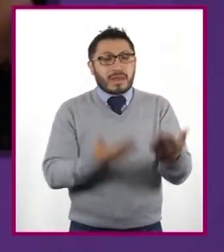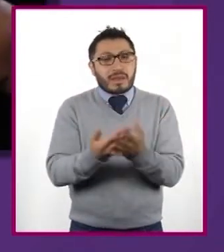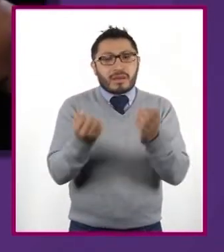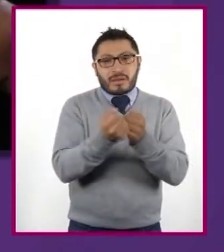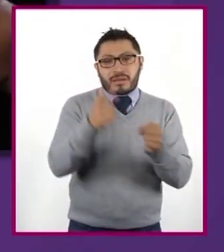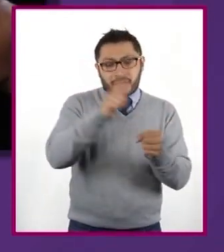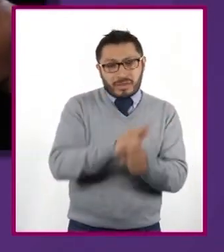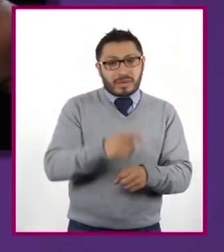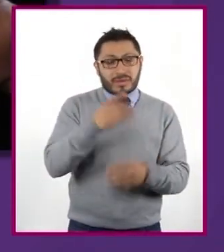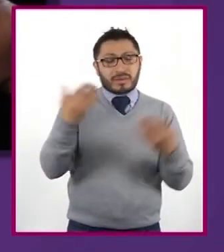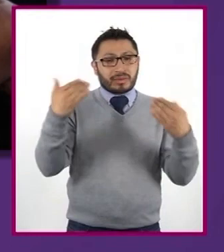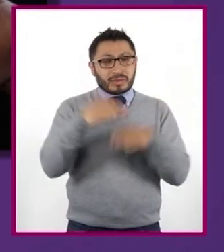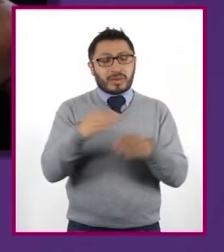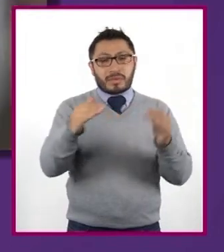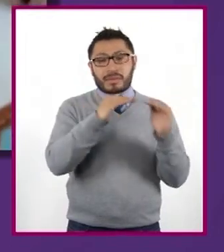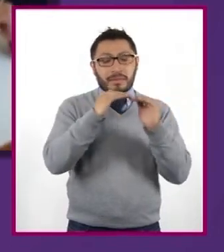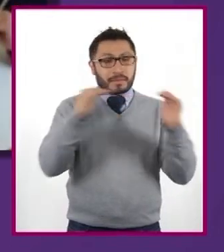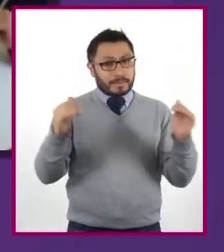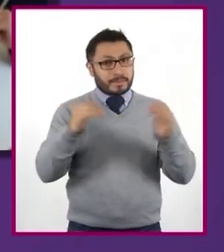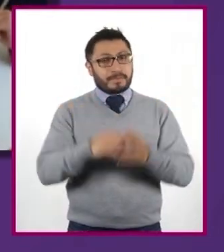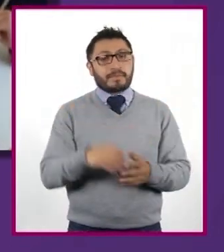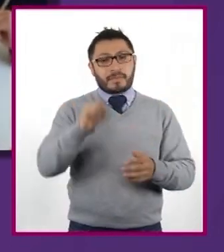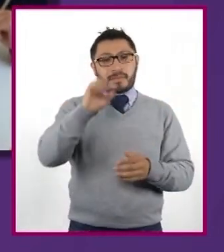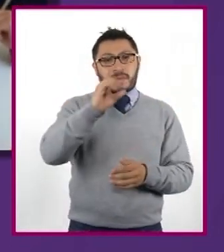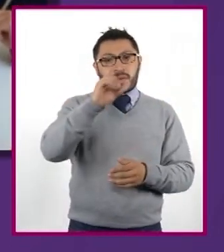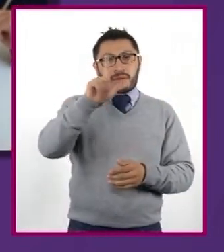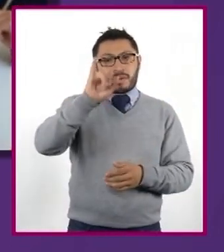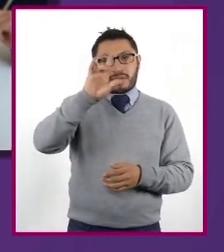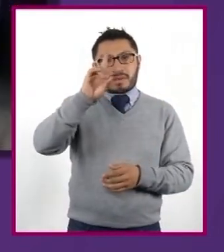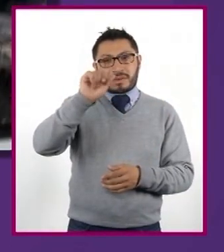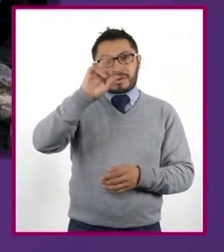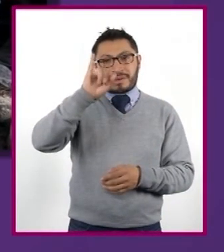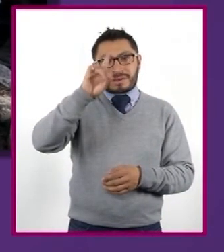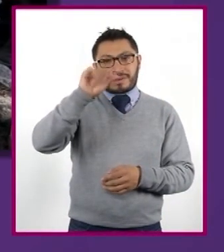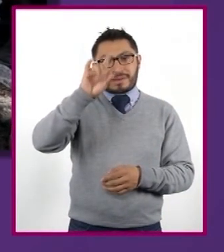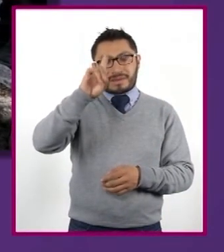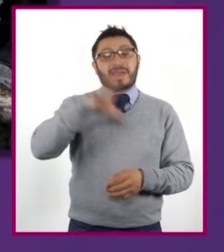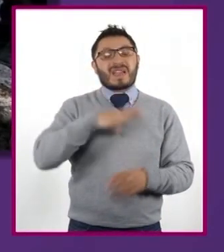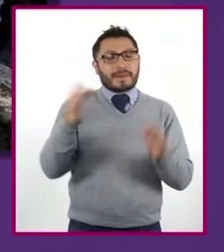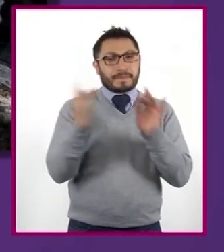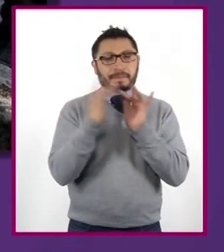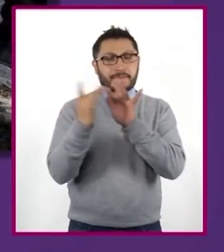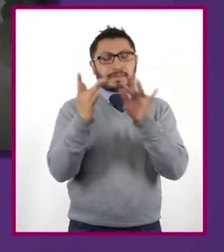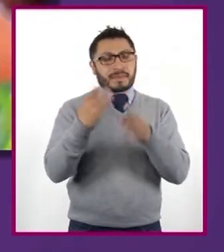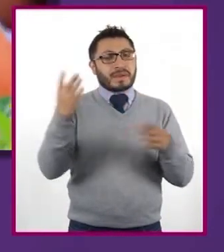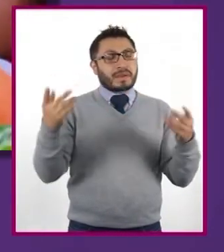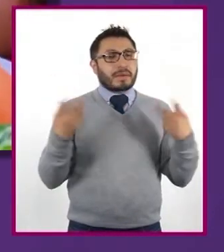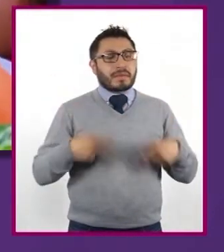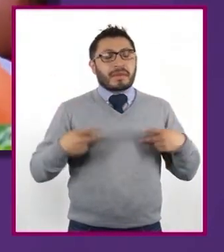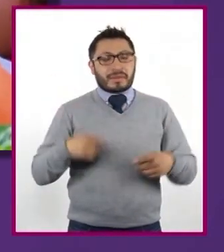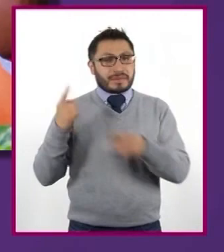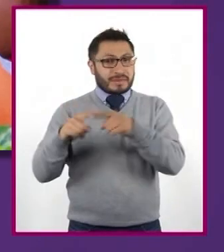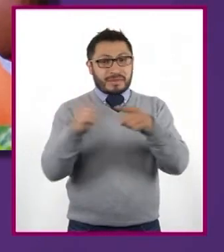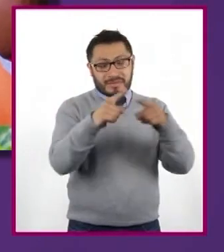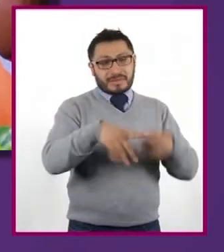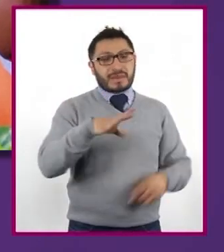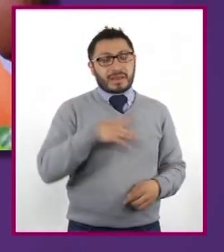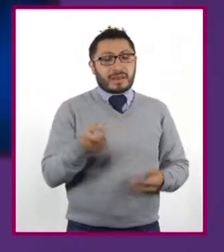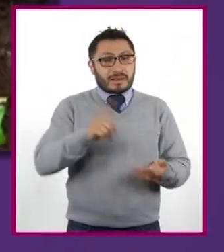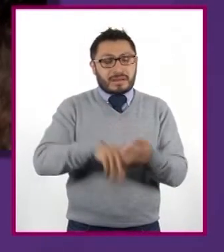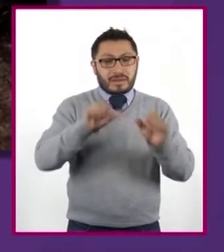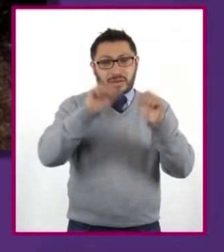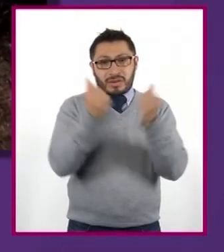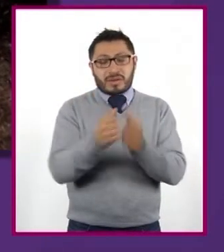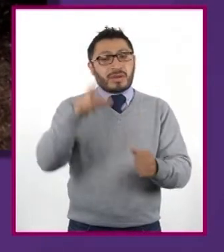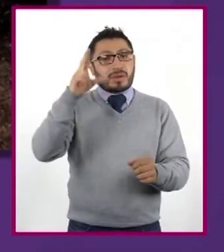sociales basados en la solidaridad. Además, interactúan con pares y contrapartes. Las asociaciones sin fines